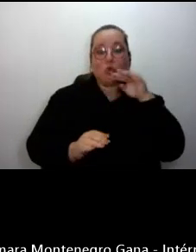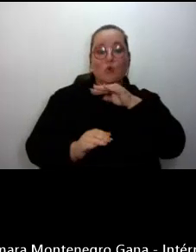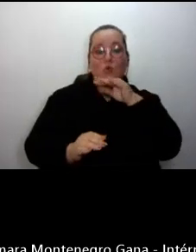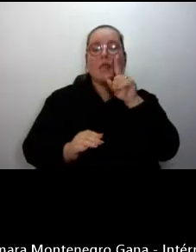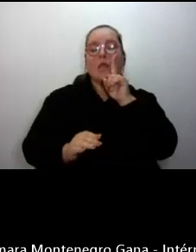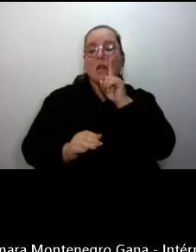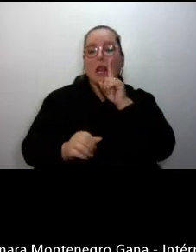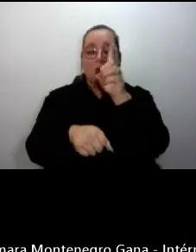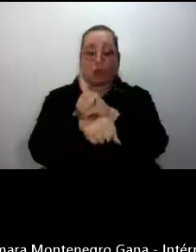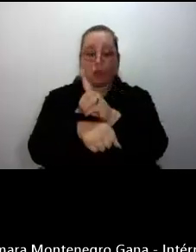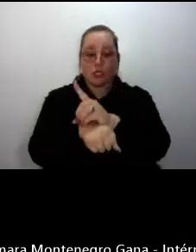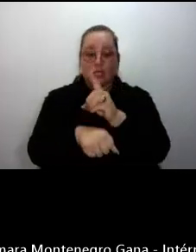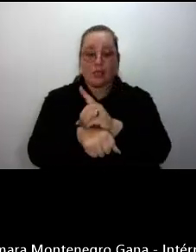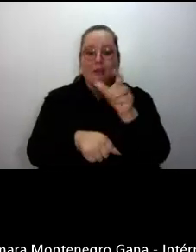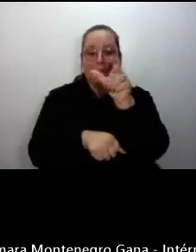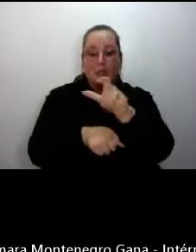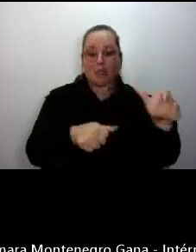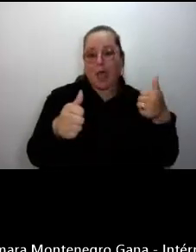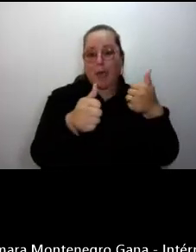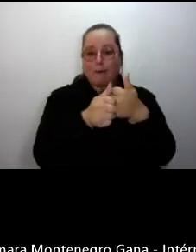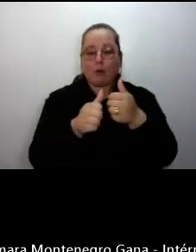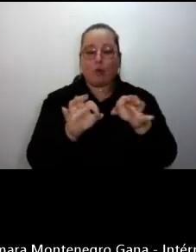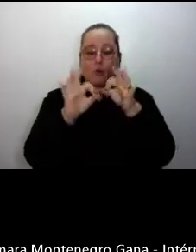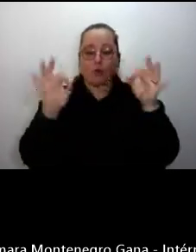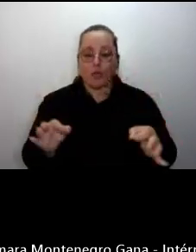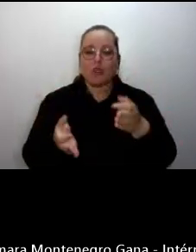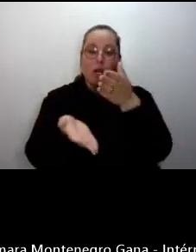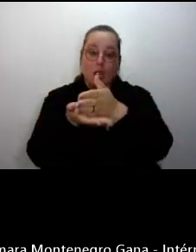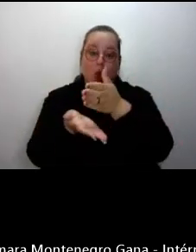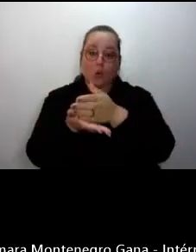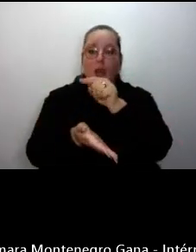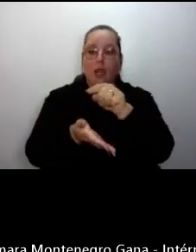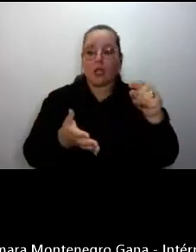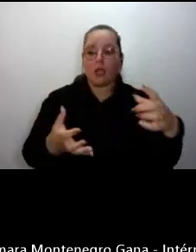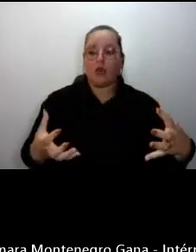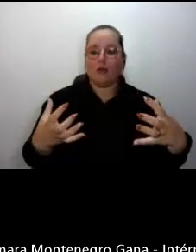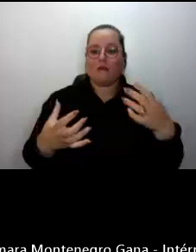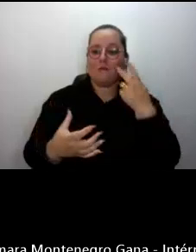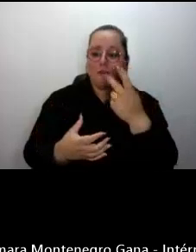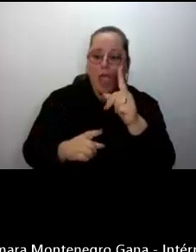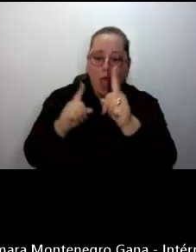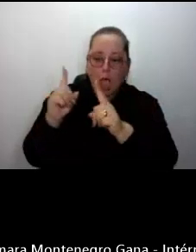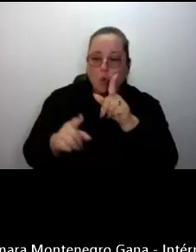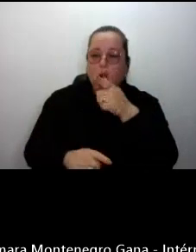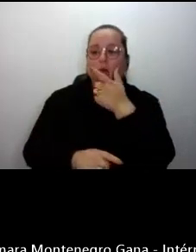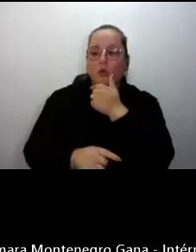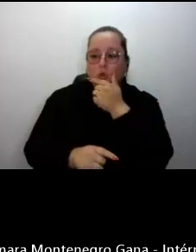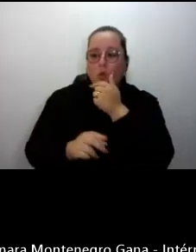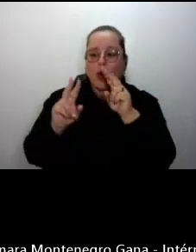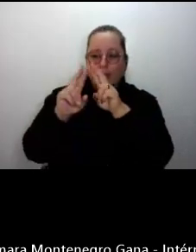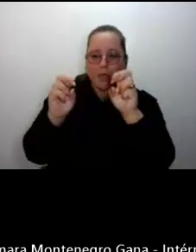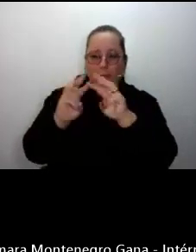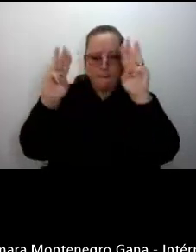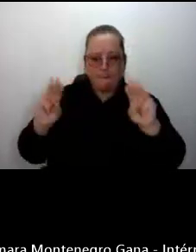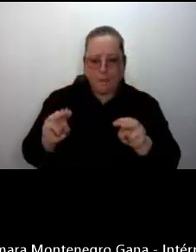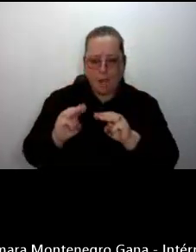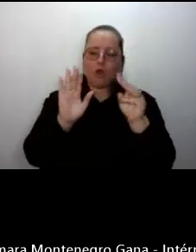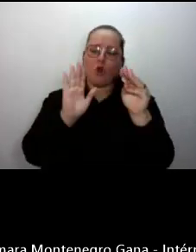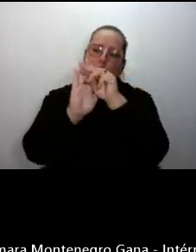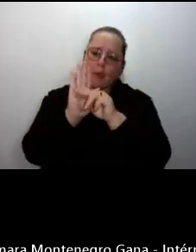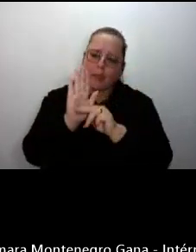y asistentes de la educación en los establecimientos que son los que levantan algunas dudas sobre la implementación del marco normativo. Cuando